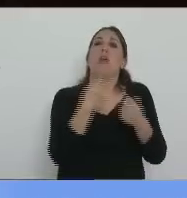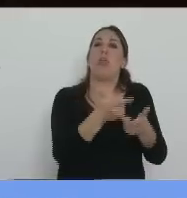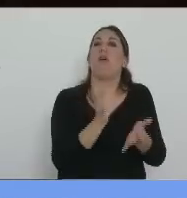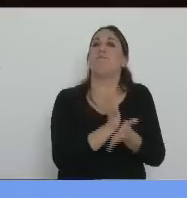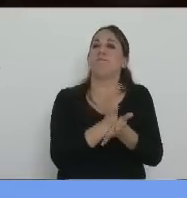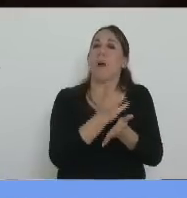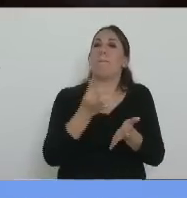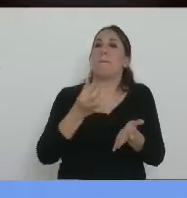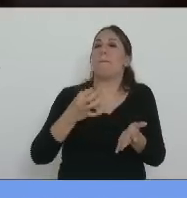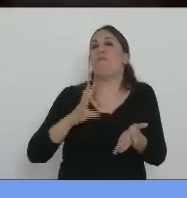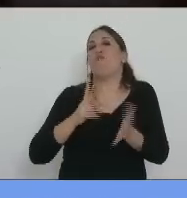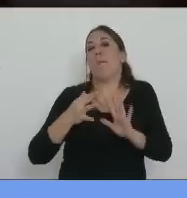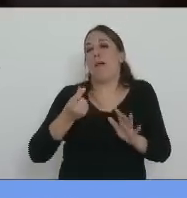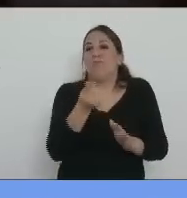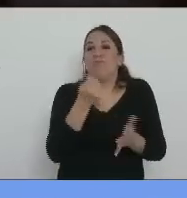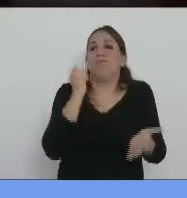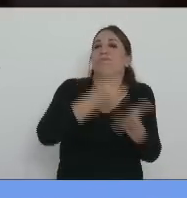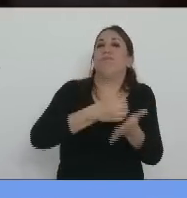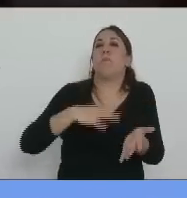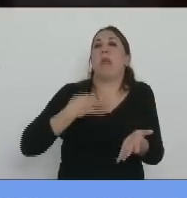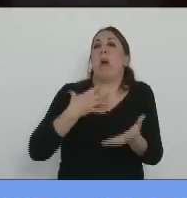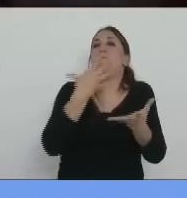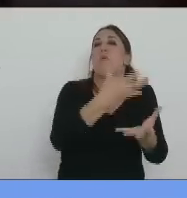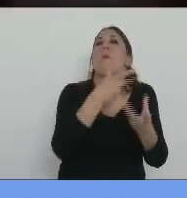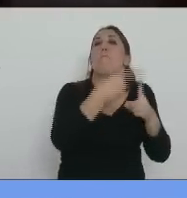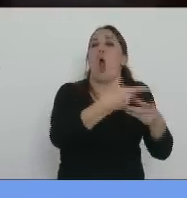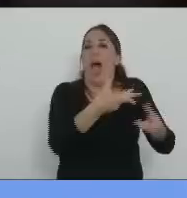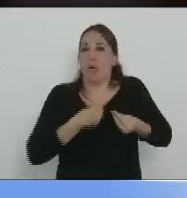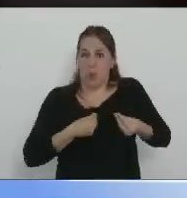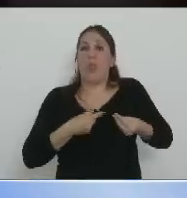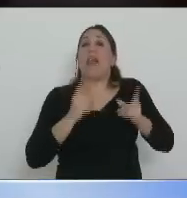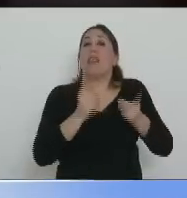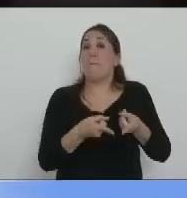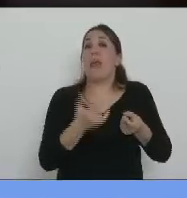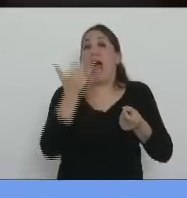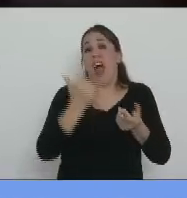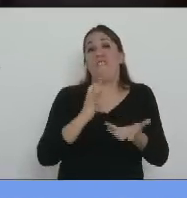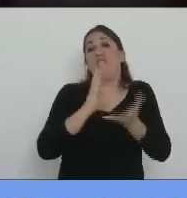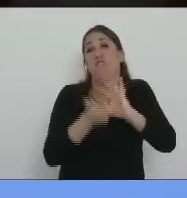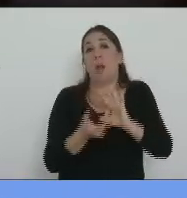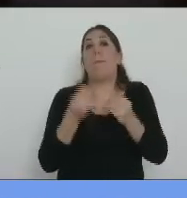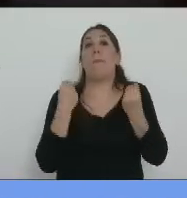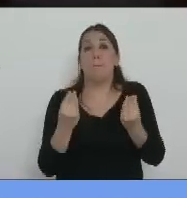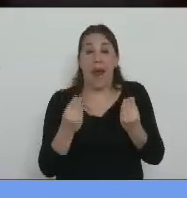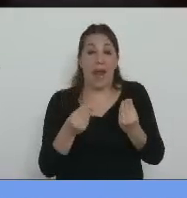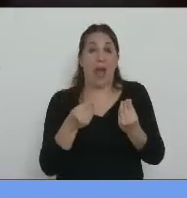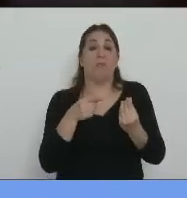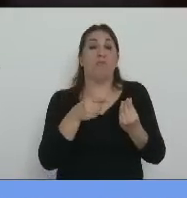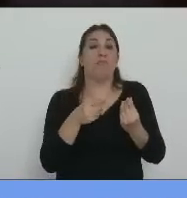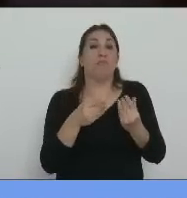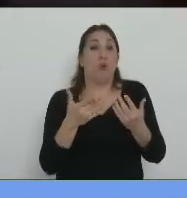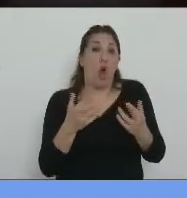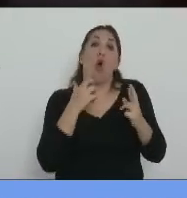para incentivar lo que esto se haga sino que además se establece mos un mecanismo para que la afip pueda actuar y